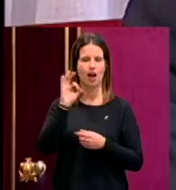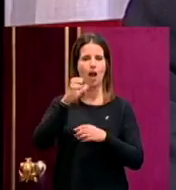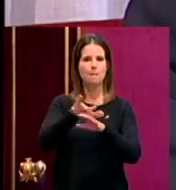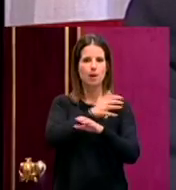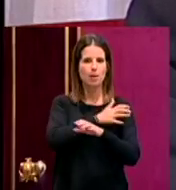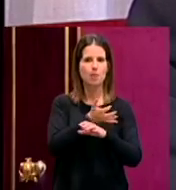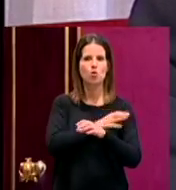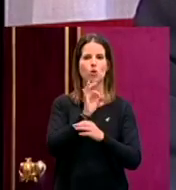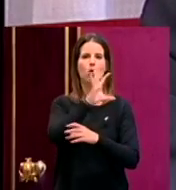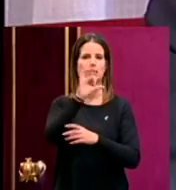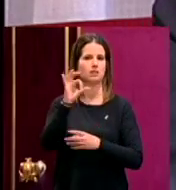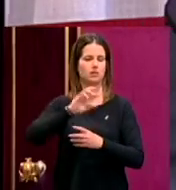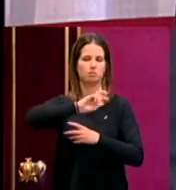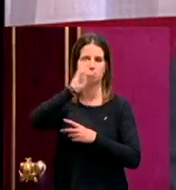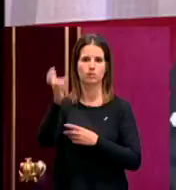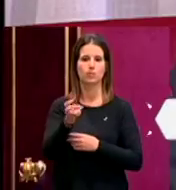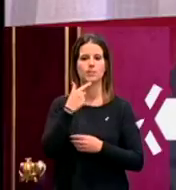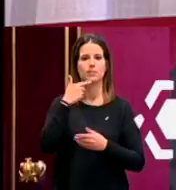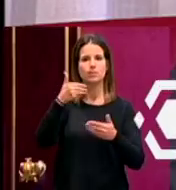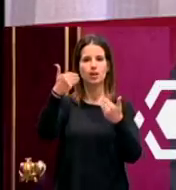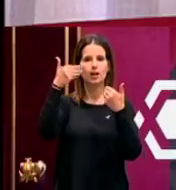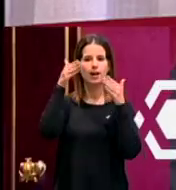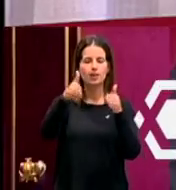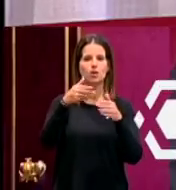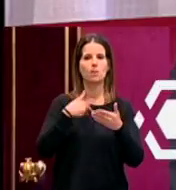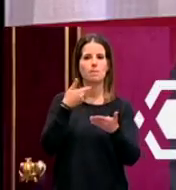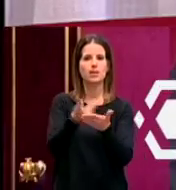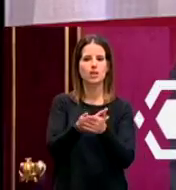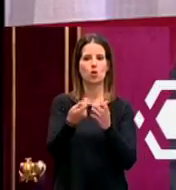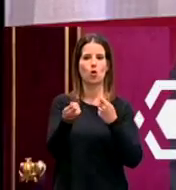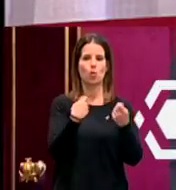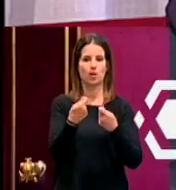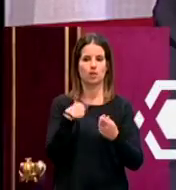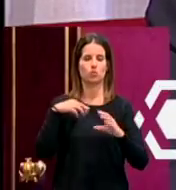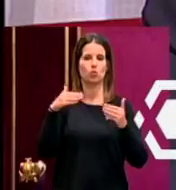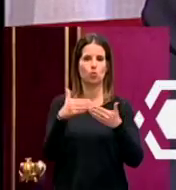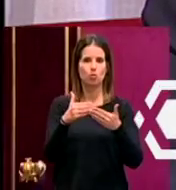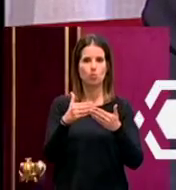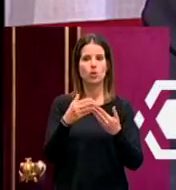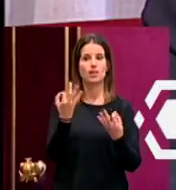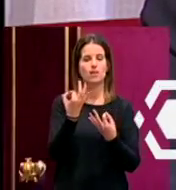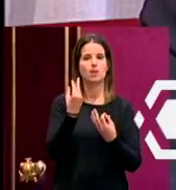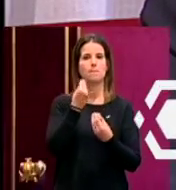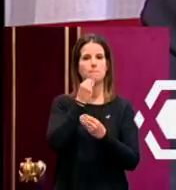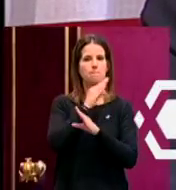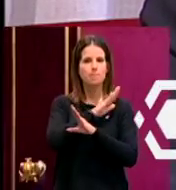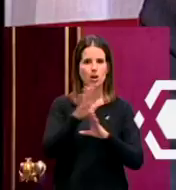Empresarios. Atendiendo a la petición de los comerciantes, este grupo municipal ha entendido que lo que sería bueno es